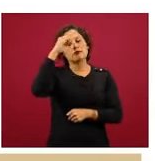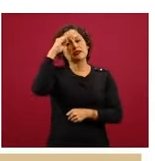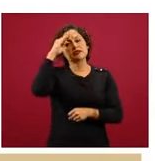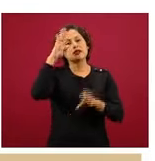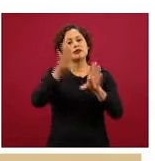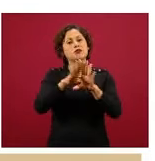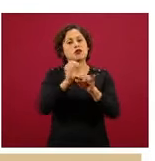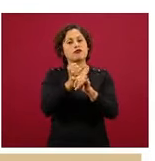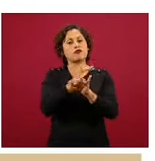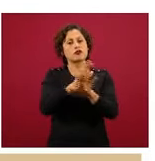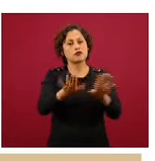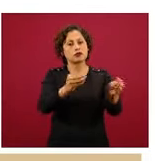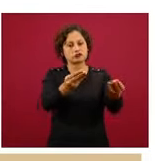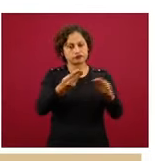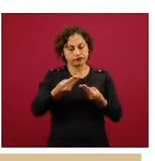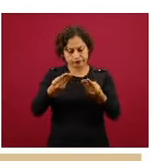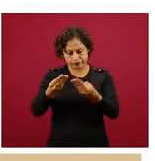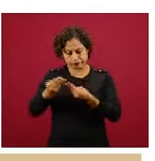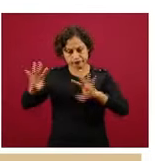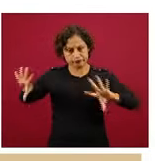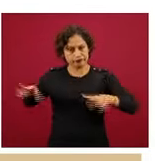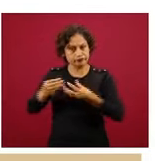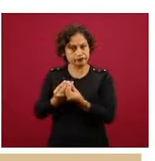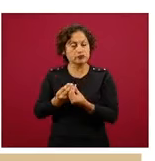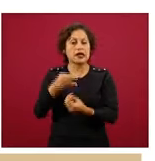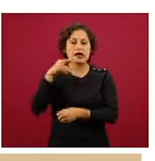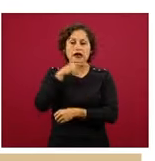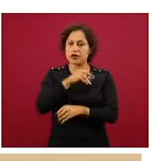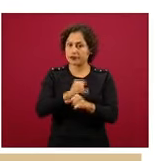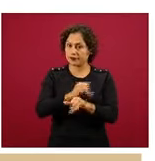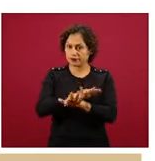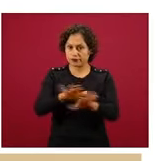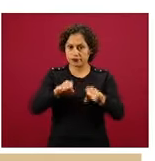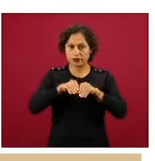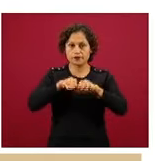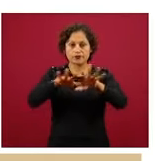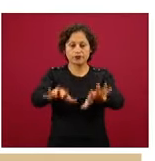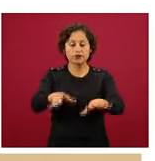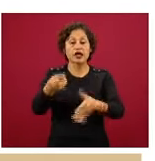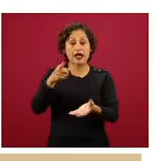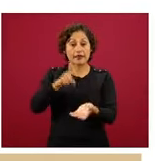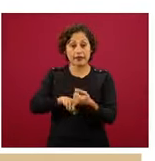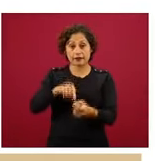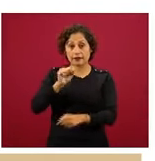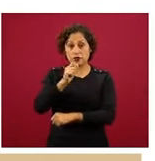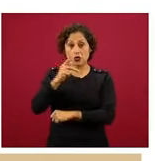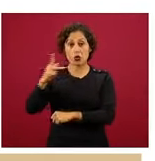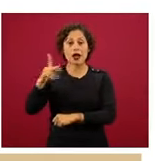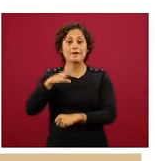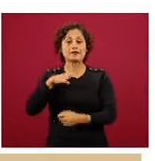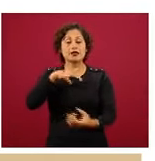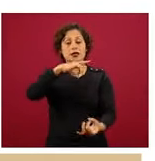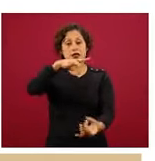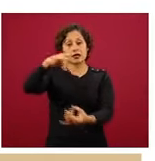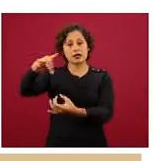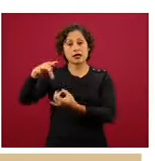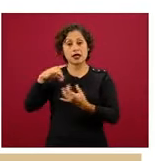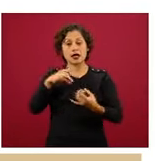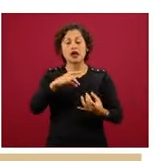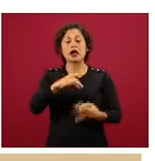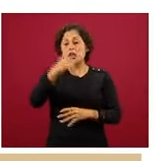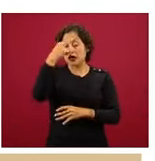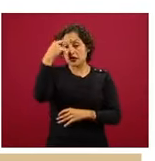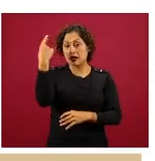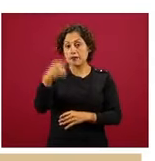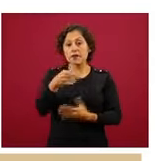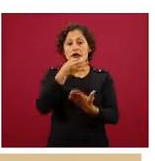esta aplicación está además dentro de un sistema de geolocalización que nos permitiría tener una noción de dónde esto está